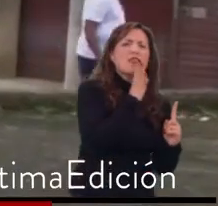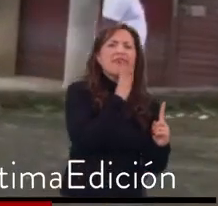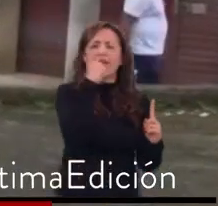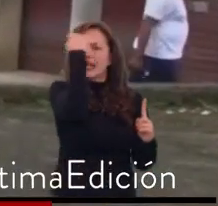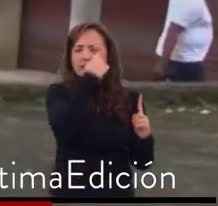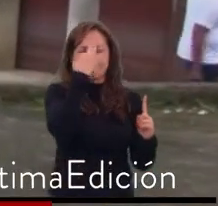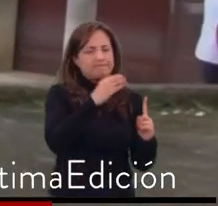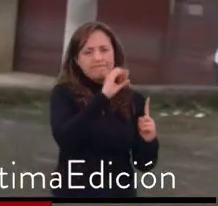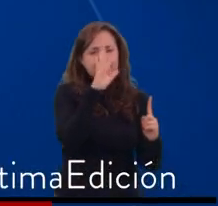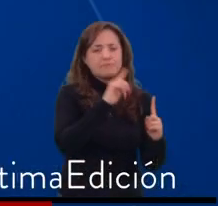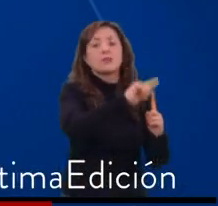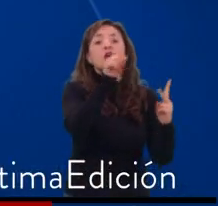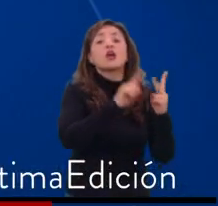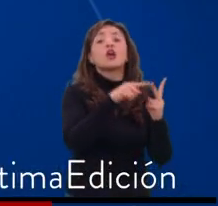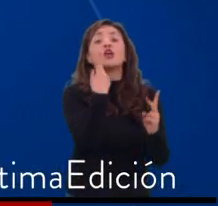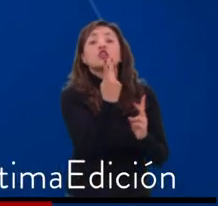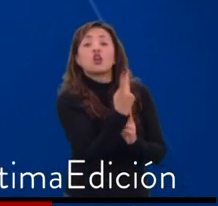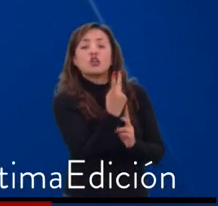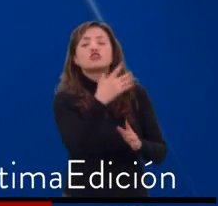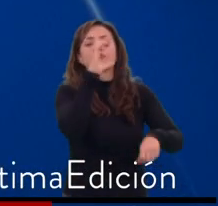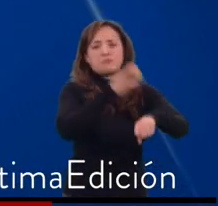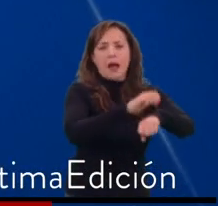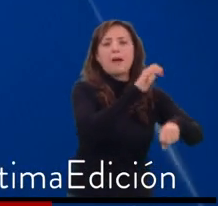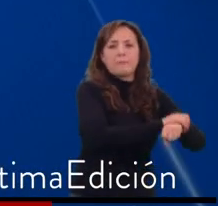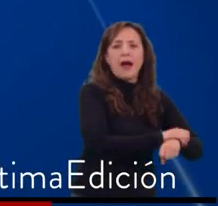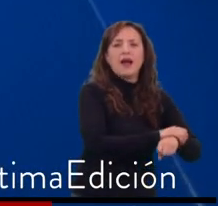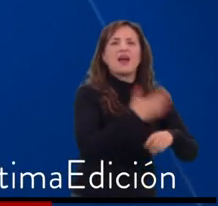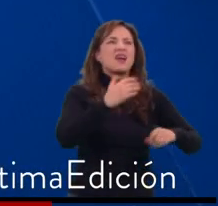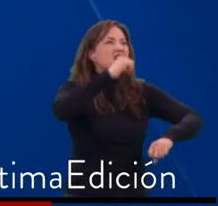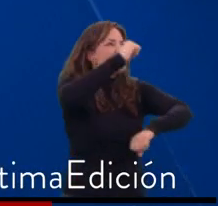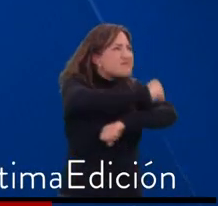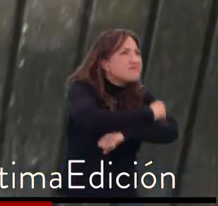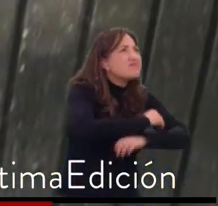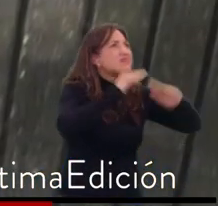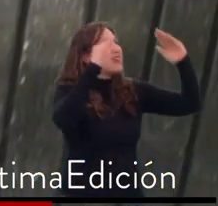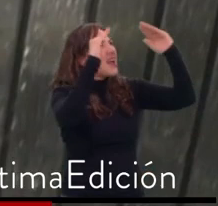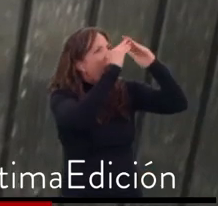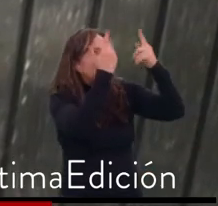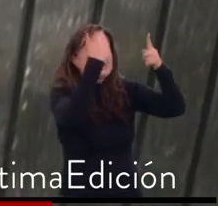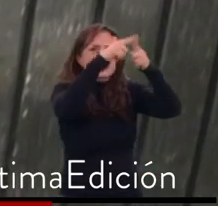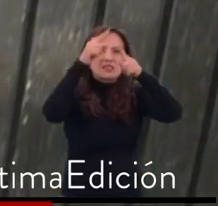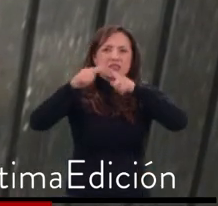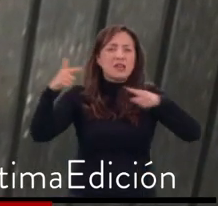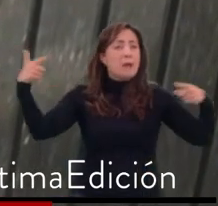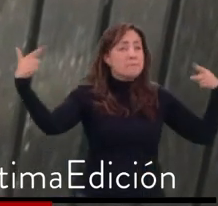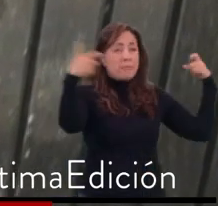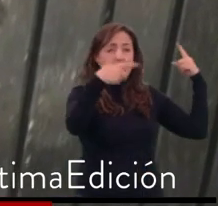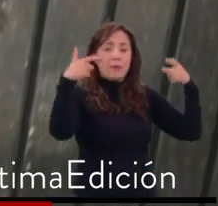y otras dos personas fueron detenidas. Fachadas, ventanas y enseres en el interior de varias casas